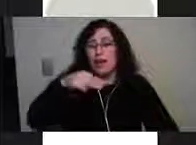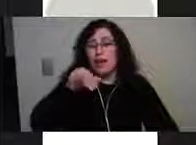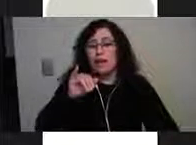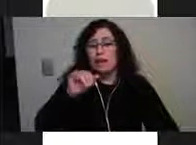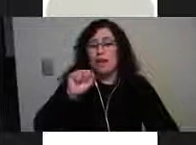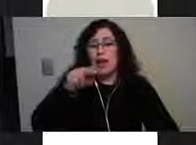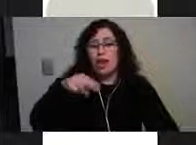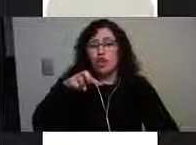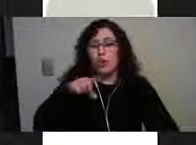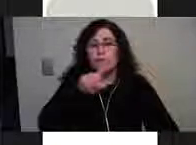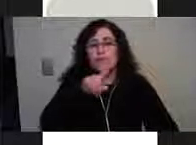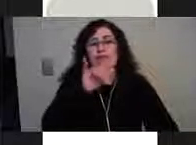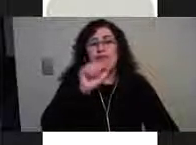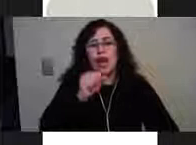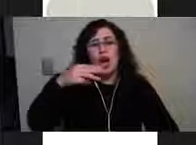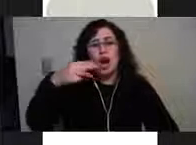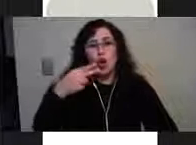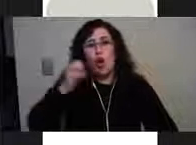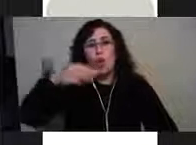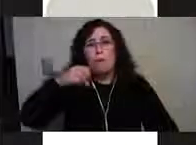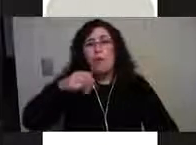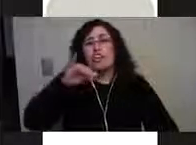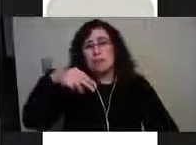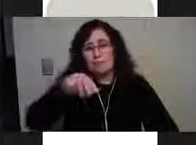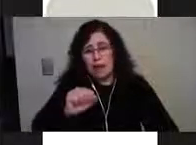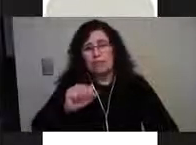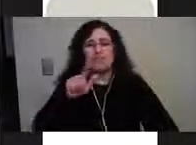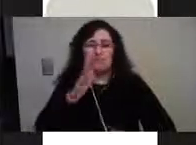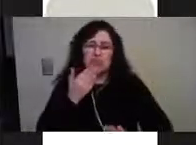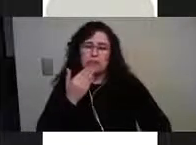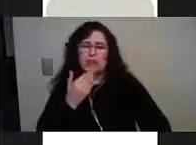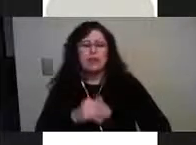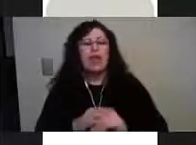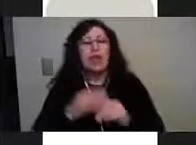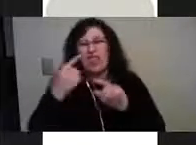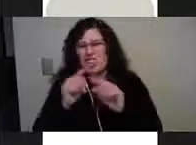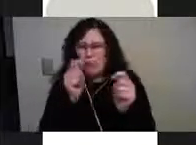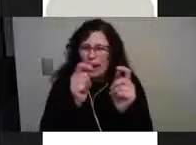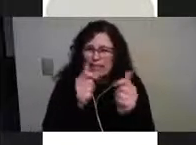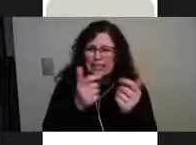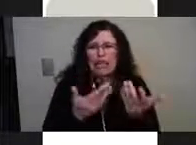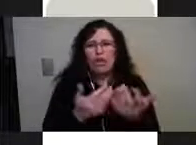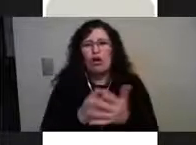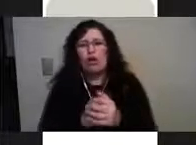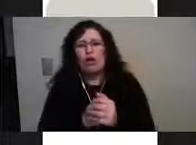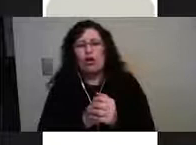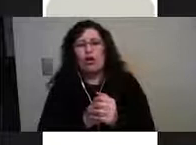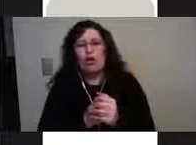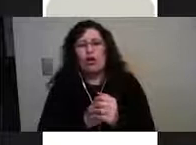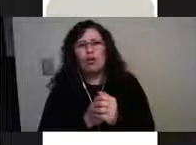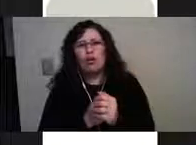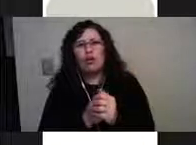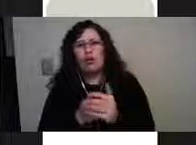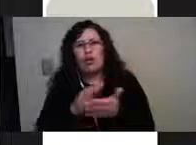hemisensorial también, ¿ya? Y que se asemeja un poco más a clínicamente esto lo que uno ve como un